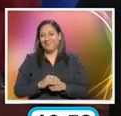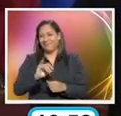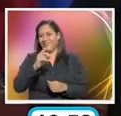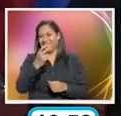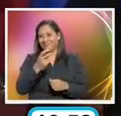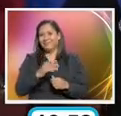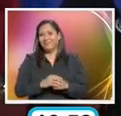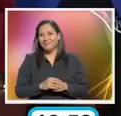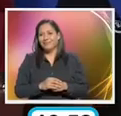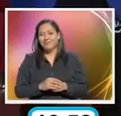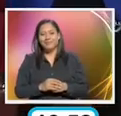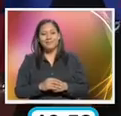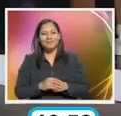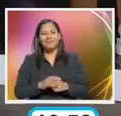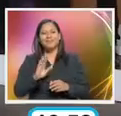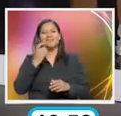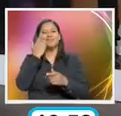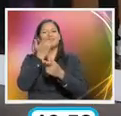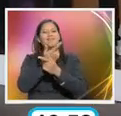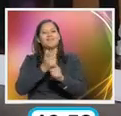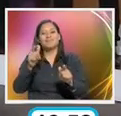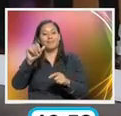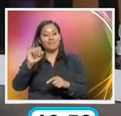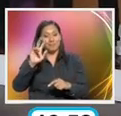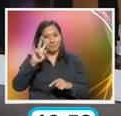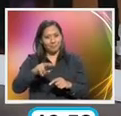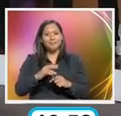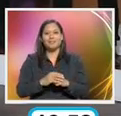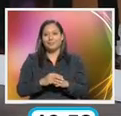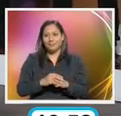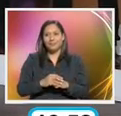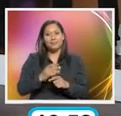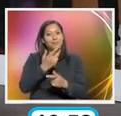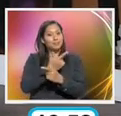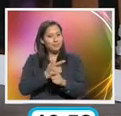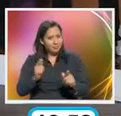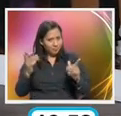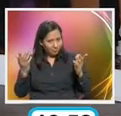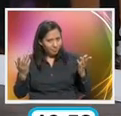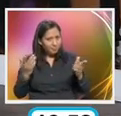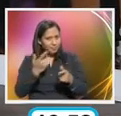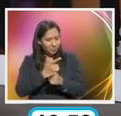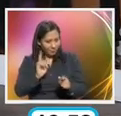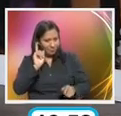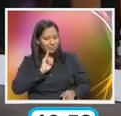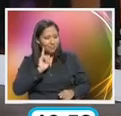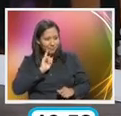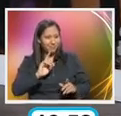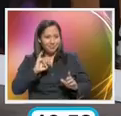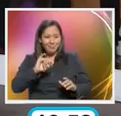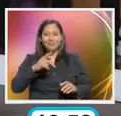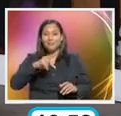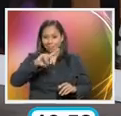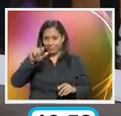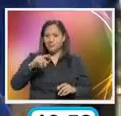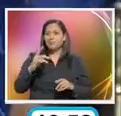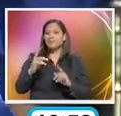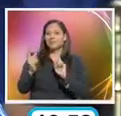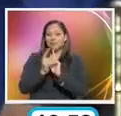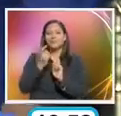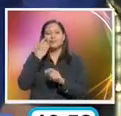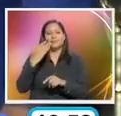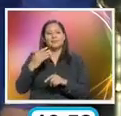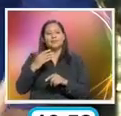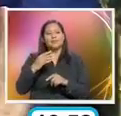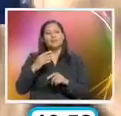Así. Que quieren hacer lo que quieren, lo que se les place, ¿eh? Ah, pues es que la liberación femenina. Ah, pero tenemos luego ahí todo el vienen, derecho. ¿eh? Luego quieren venir